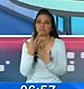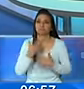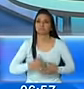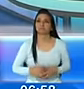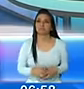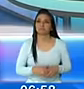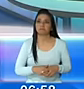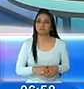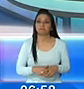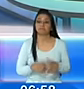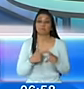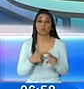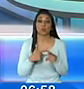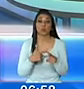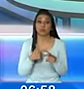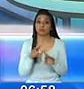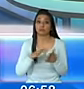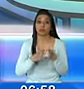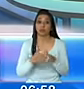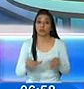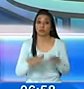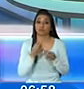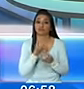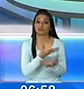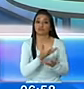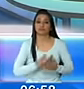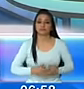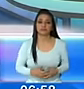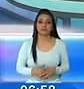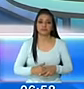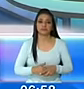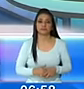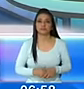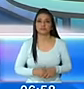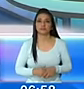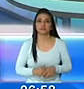información en urgente para la comunidad. Adelante. Adelante.